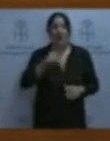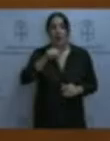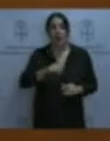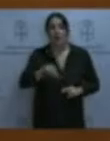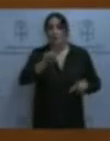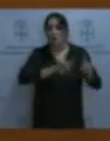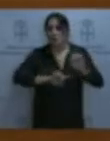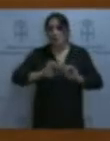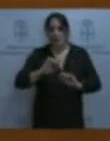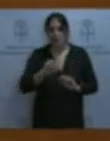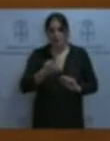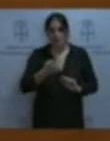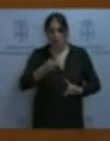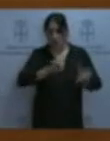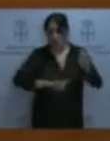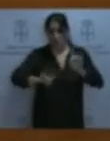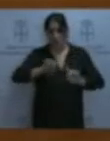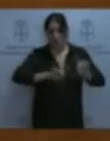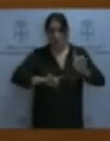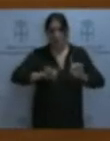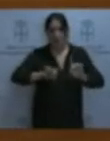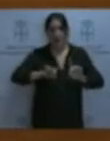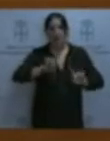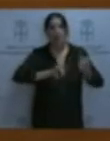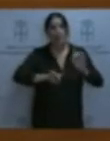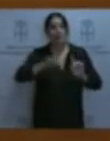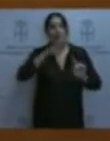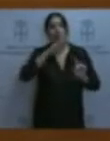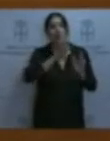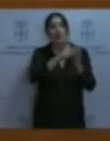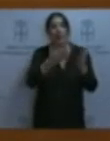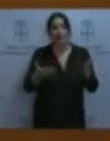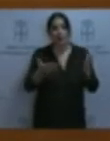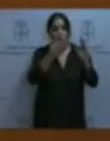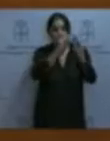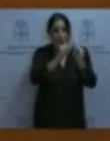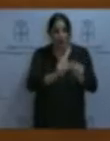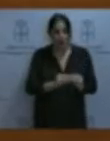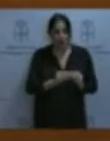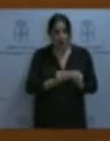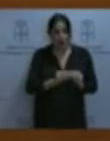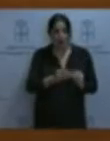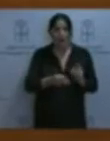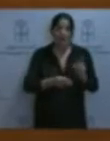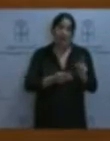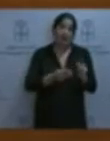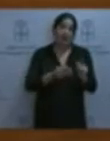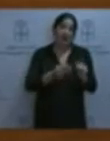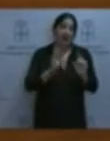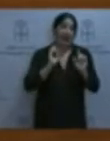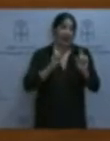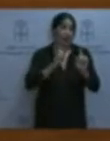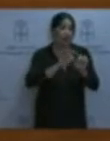primer problema, y encontramos un primer problema porque la elaboración de los catálogos urbanísticos se acometió en la inmensa mayoría de los